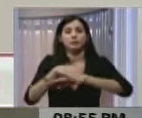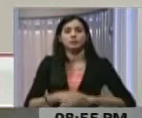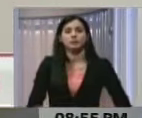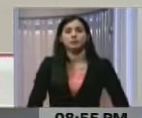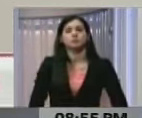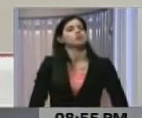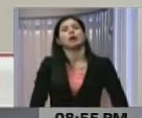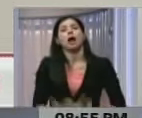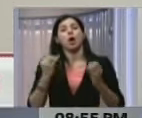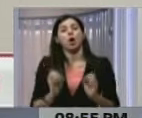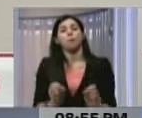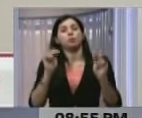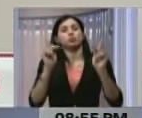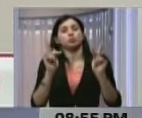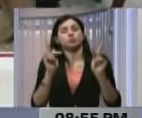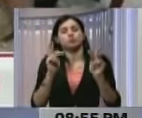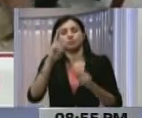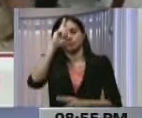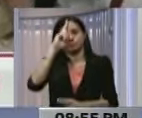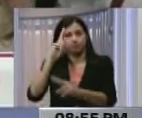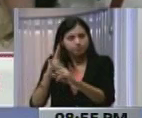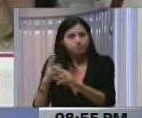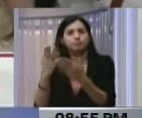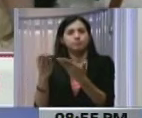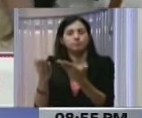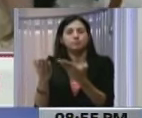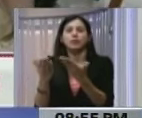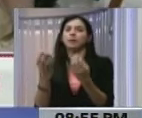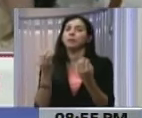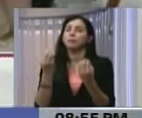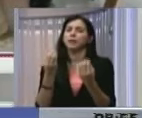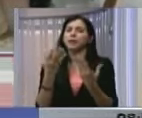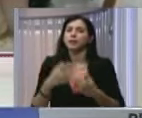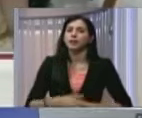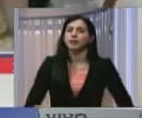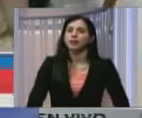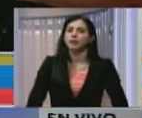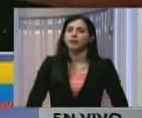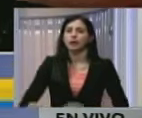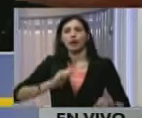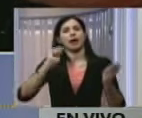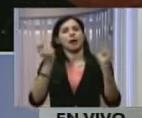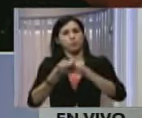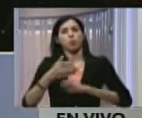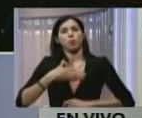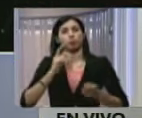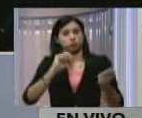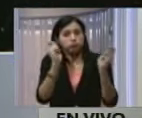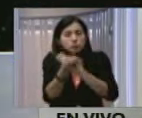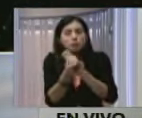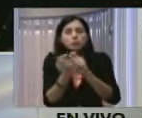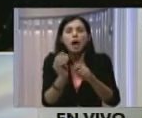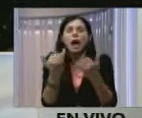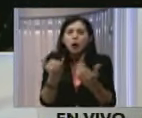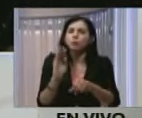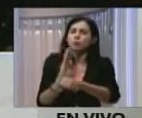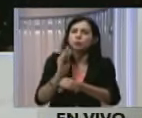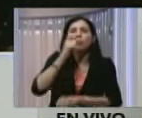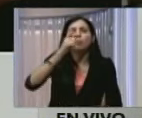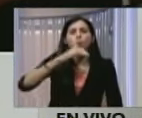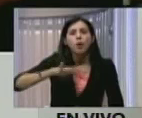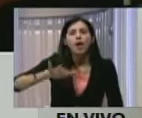Valga la oportunidad del reconocimiento para que demos este salto en lo que es la protección de nuestro